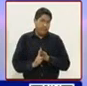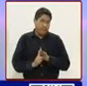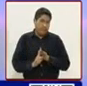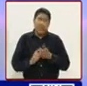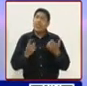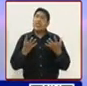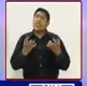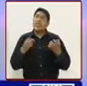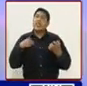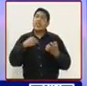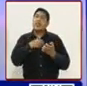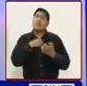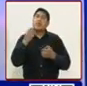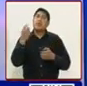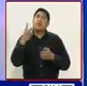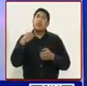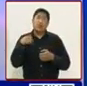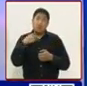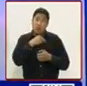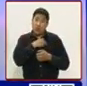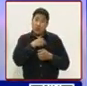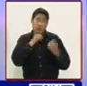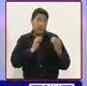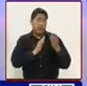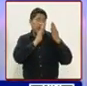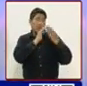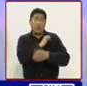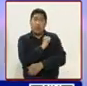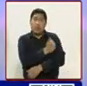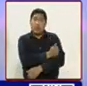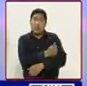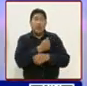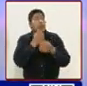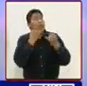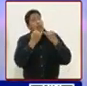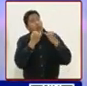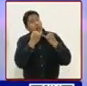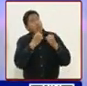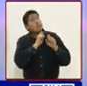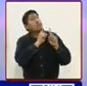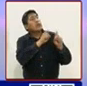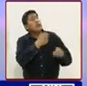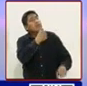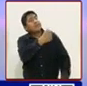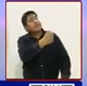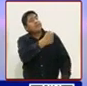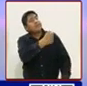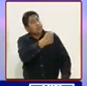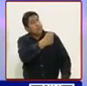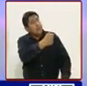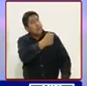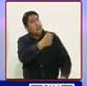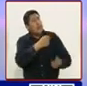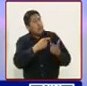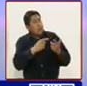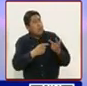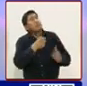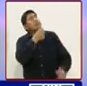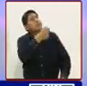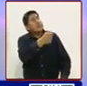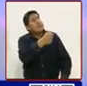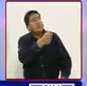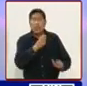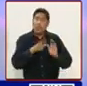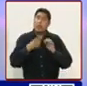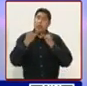que queremos como medio de comunicación es llegar a las autoridades y que ellos puedan brindar información para que nosotros de forma correcta precisamente podamos